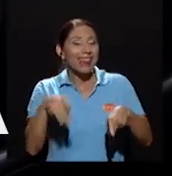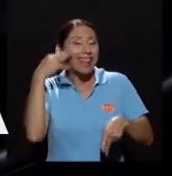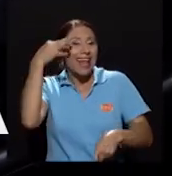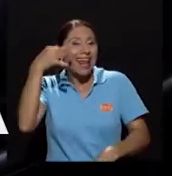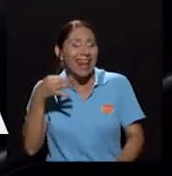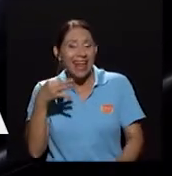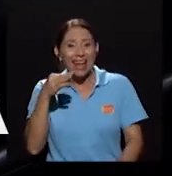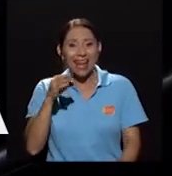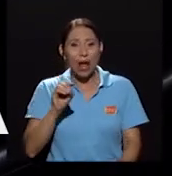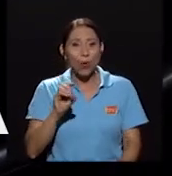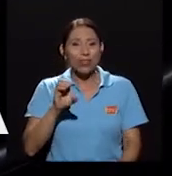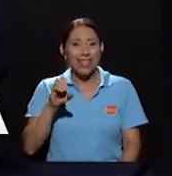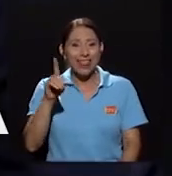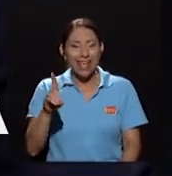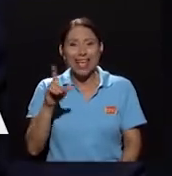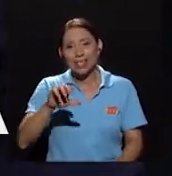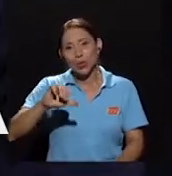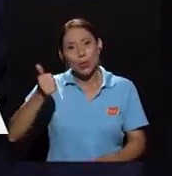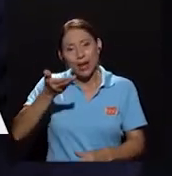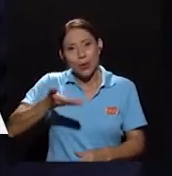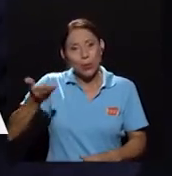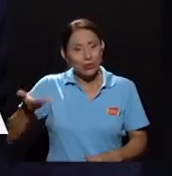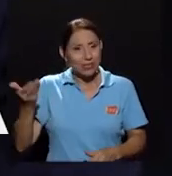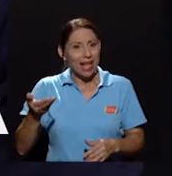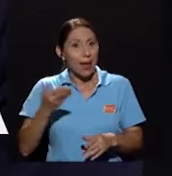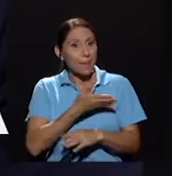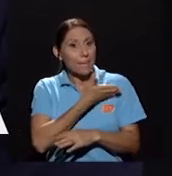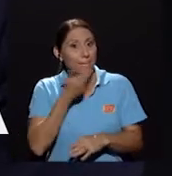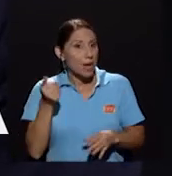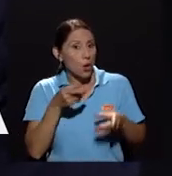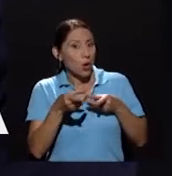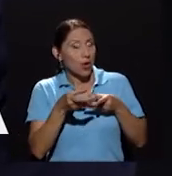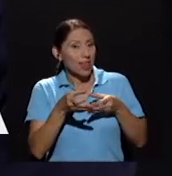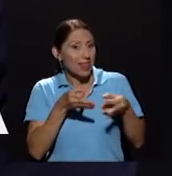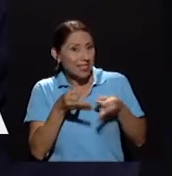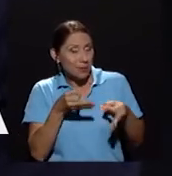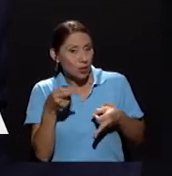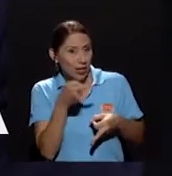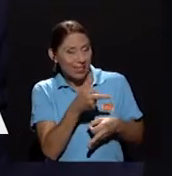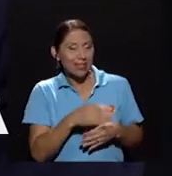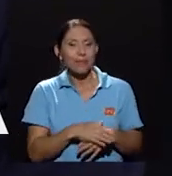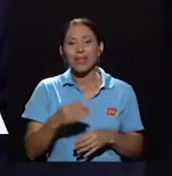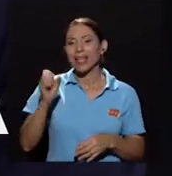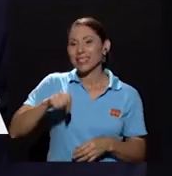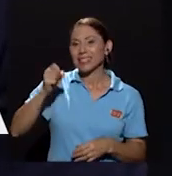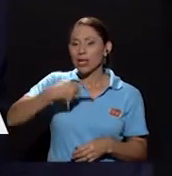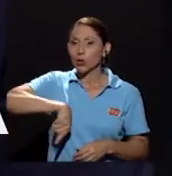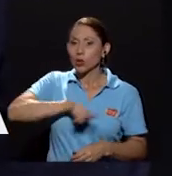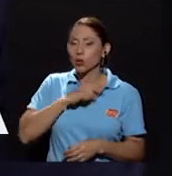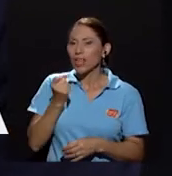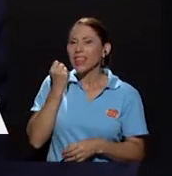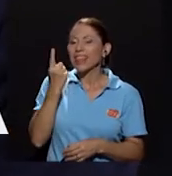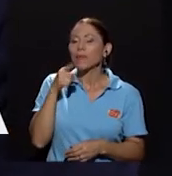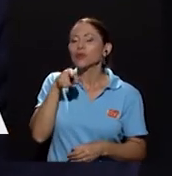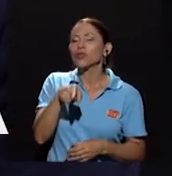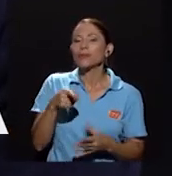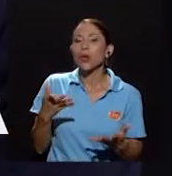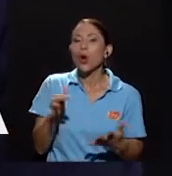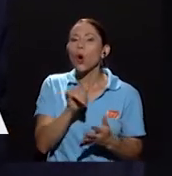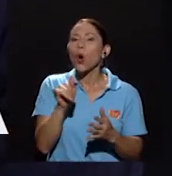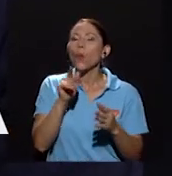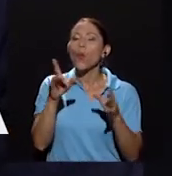y esa es la mejor descripción si nosotros entendemos la base de la conceptualizamos así como un club de